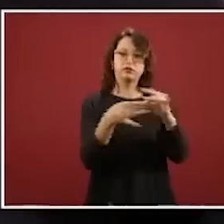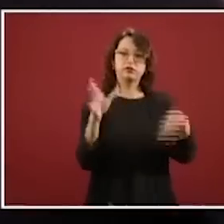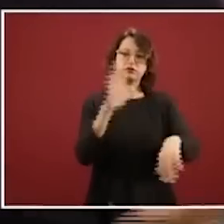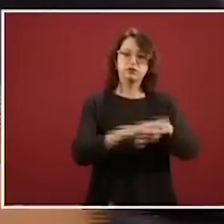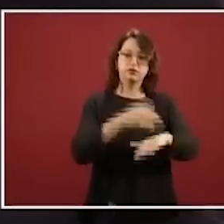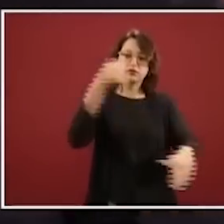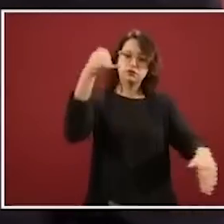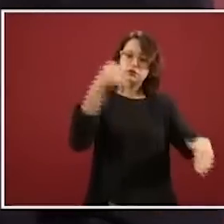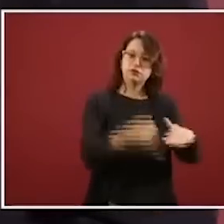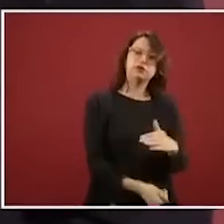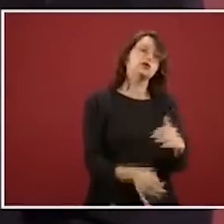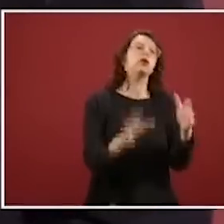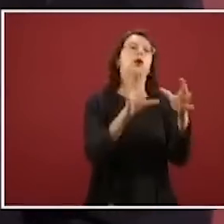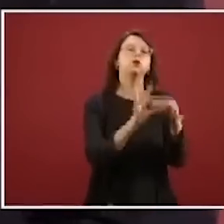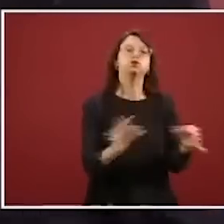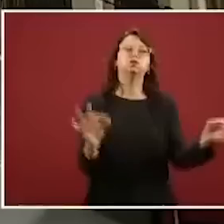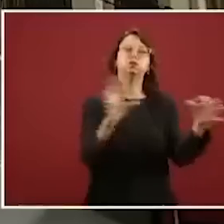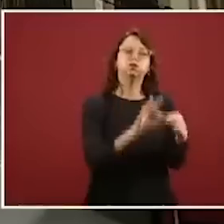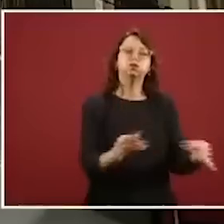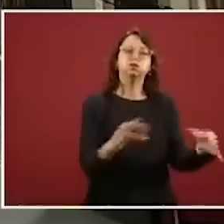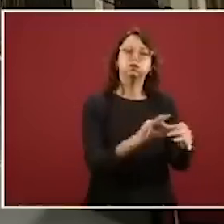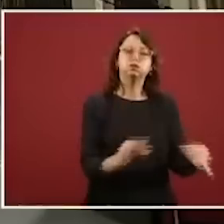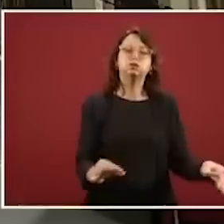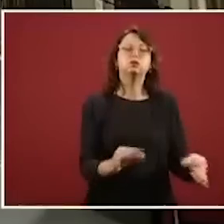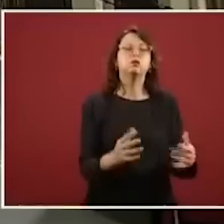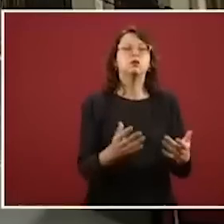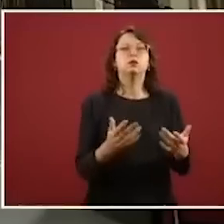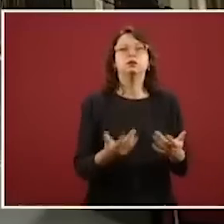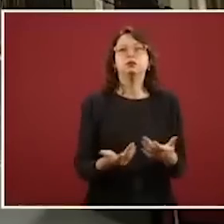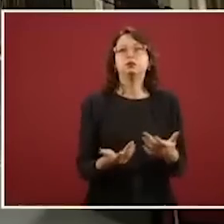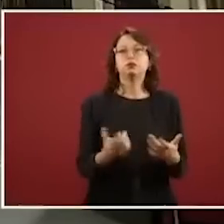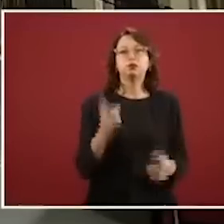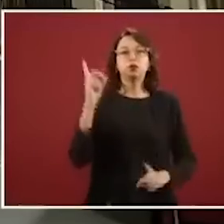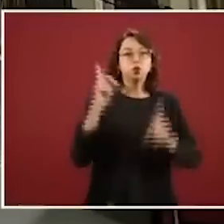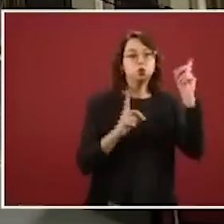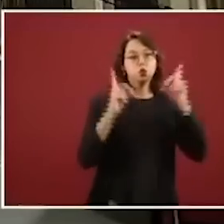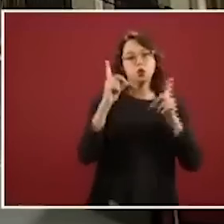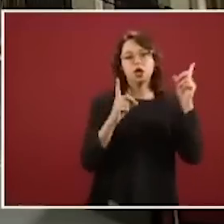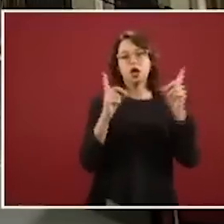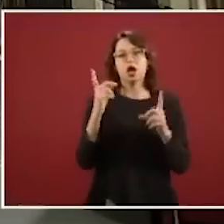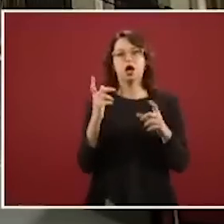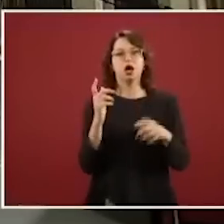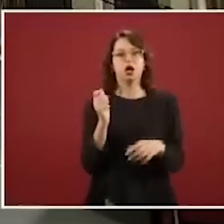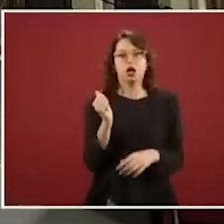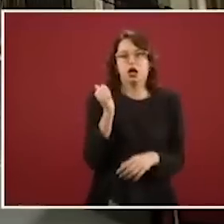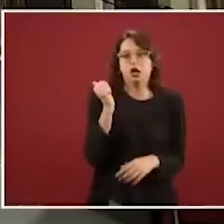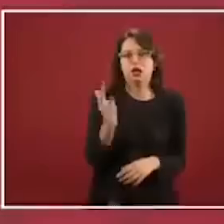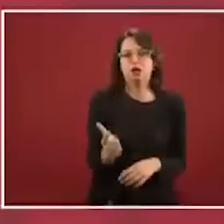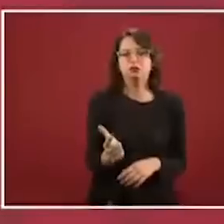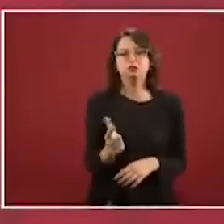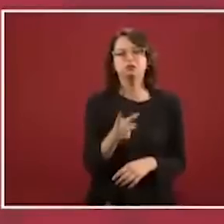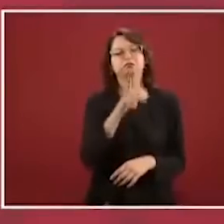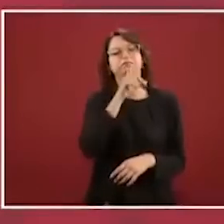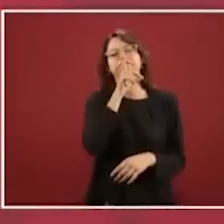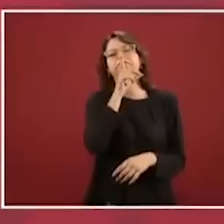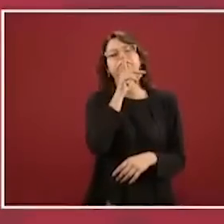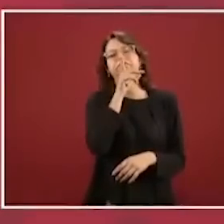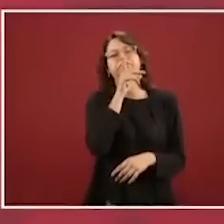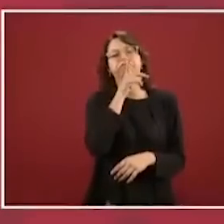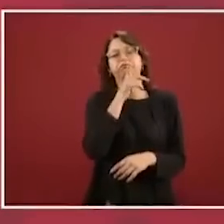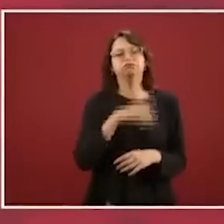bien, que no haya duda, que no haya